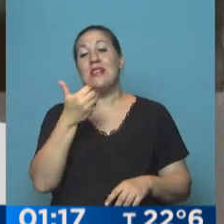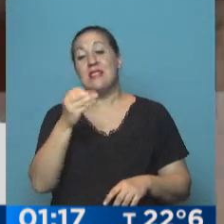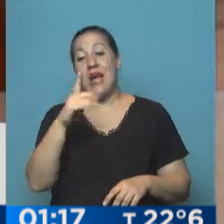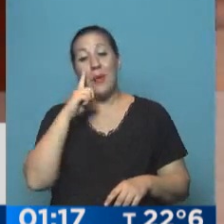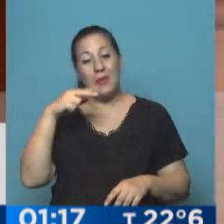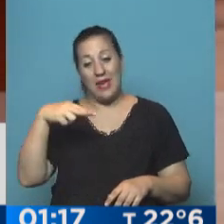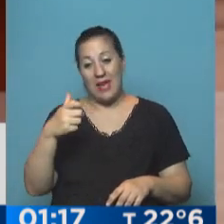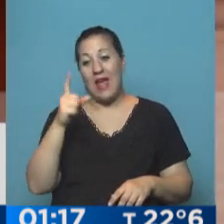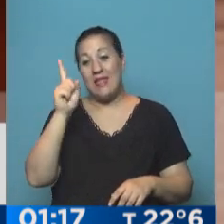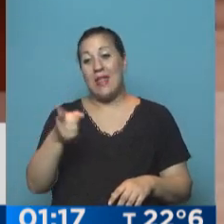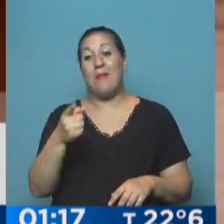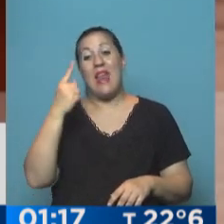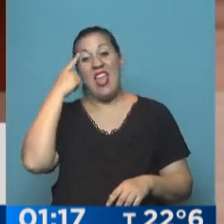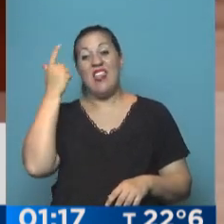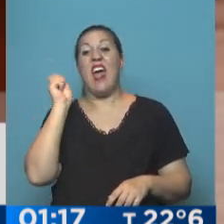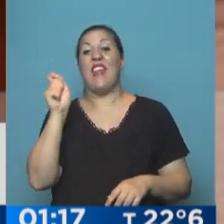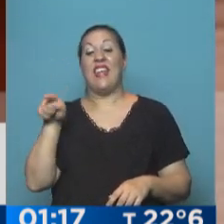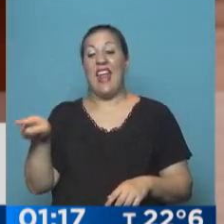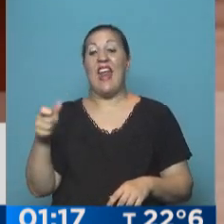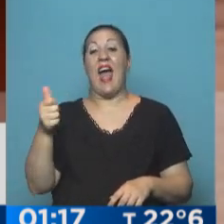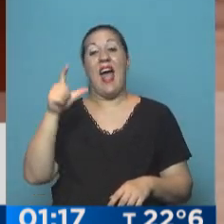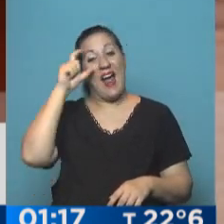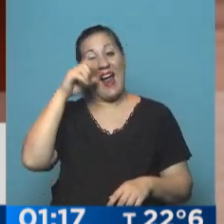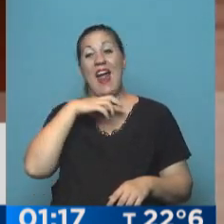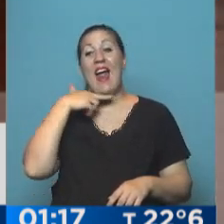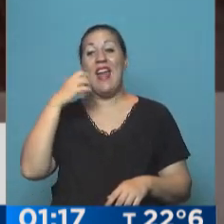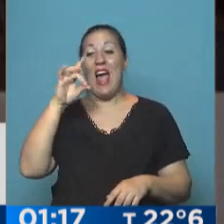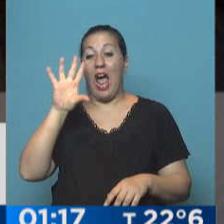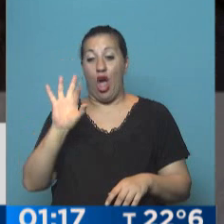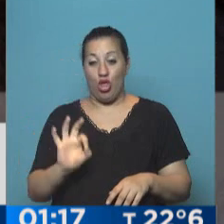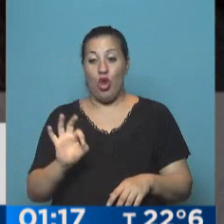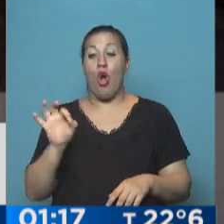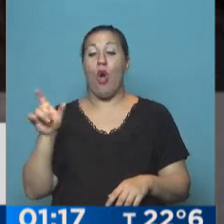de Alejandro, porque me dijo, vamos a grabar